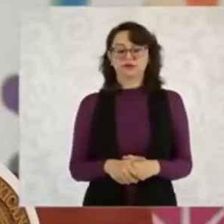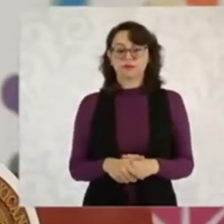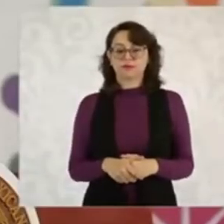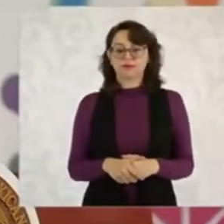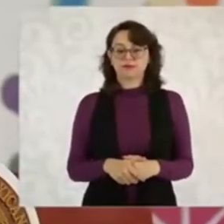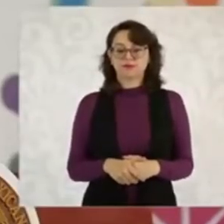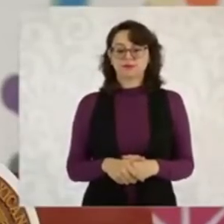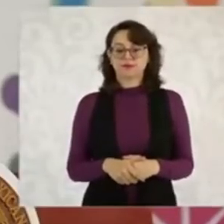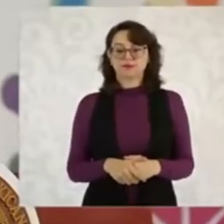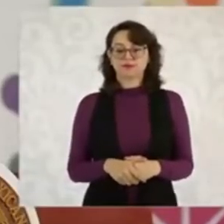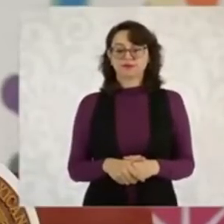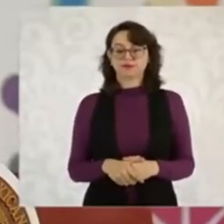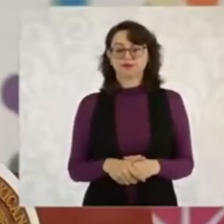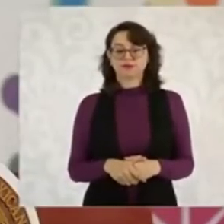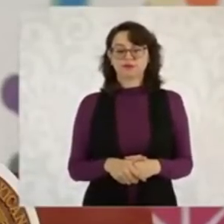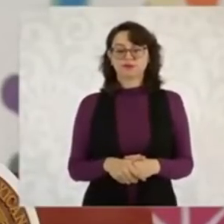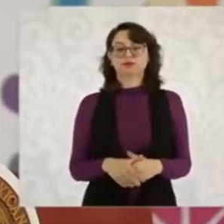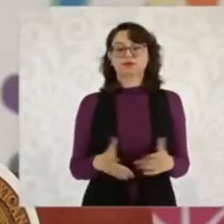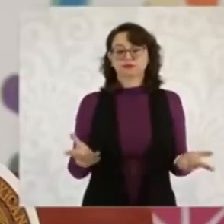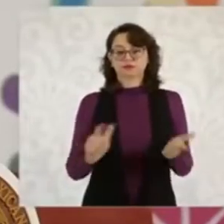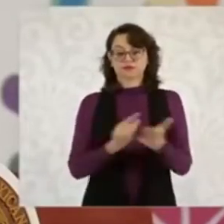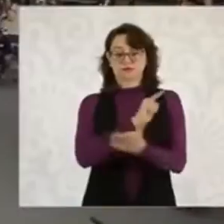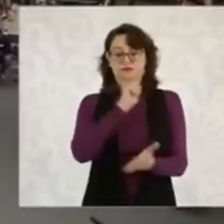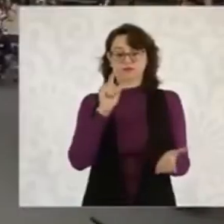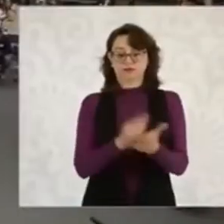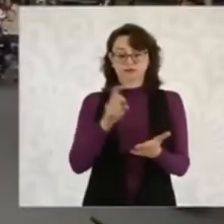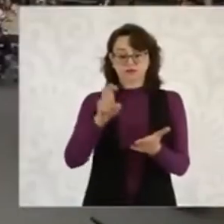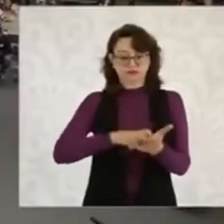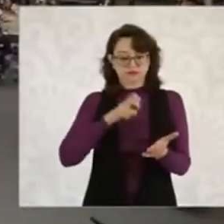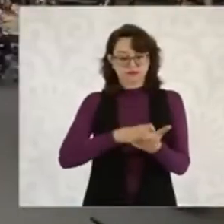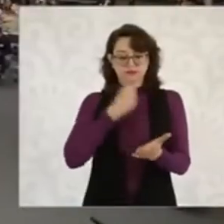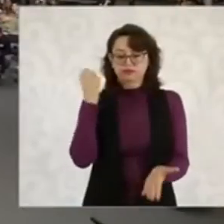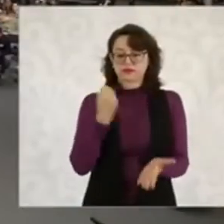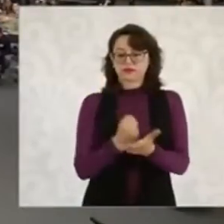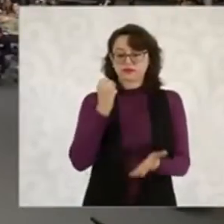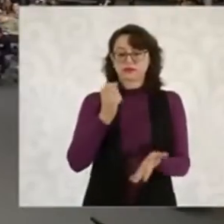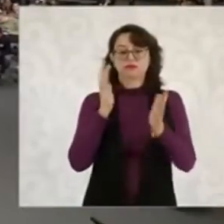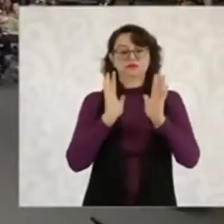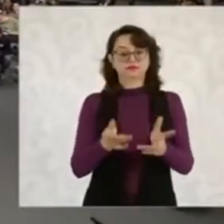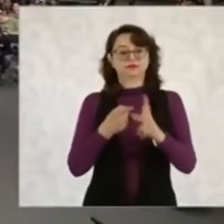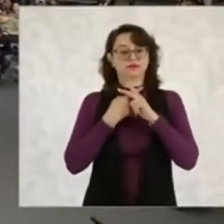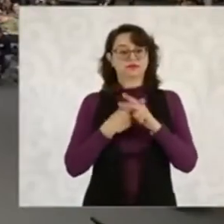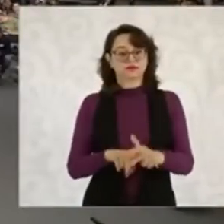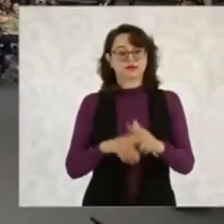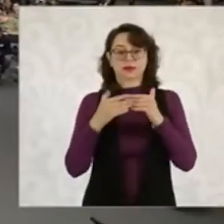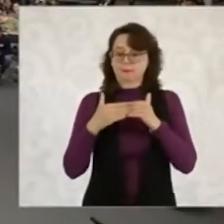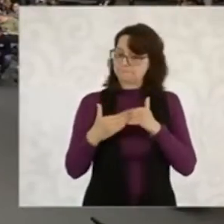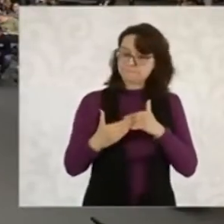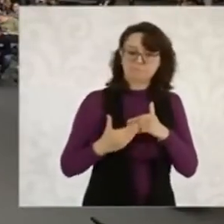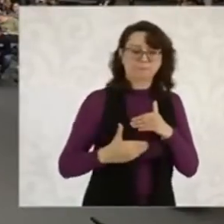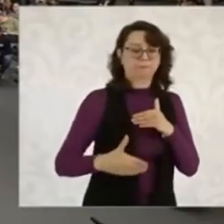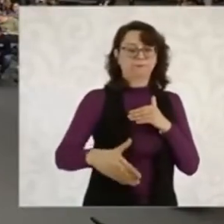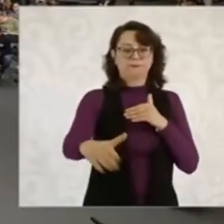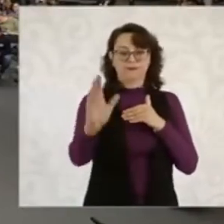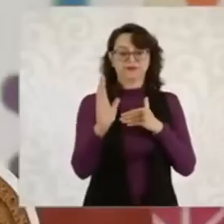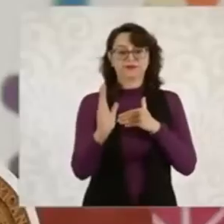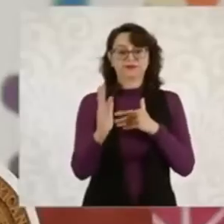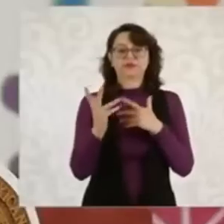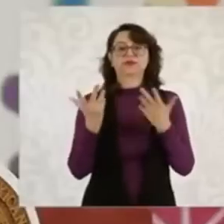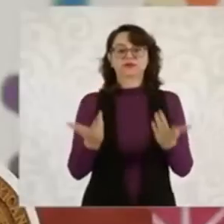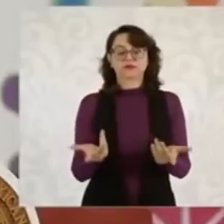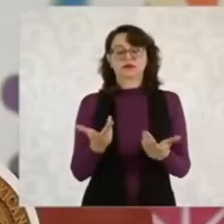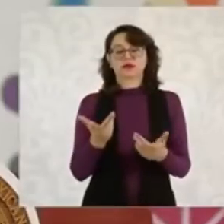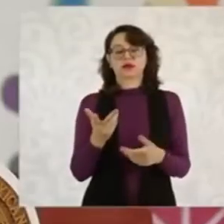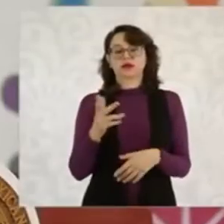La implementación de la reforma está ya en marcha y se apoya en varios instrumentos que además